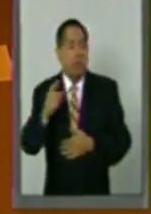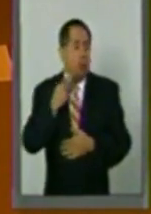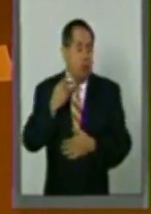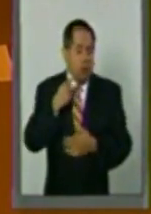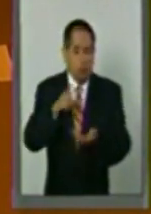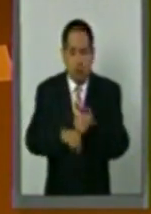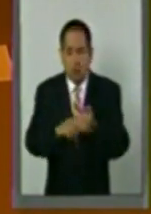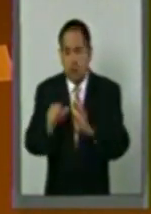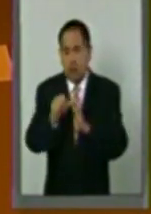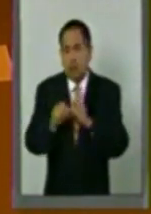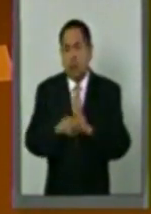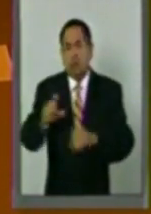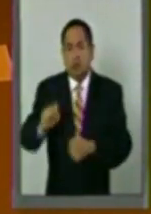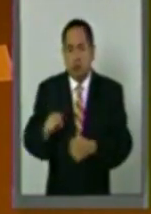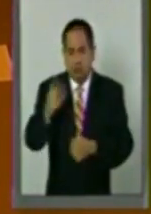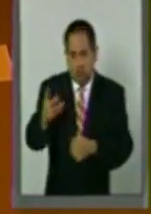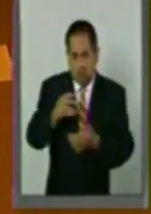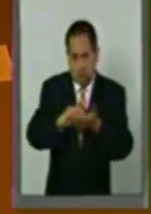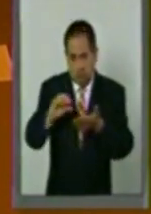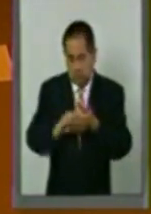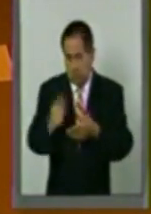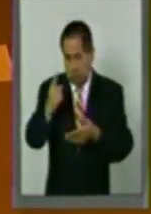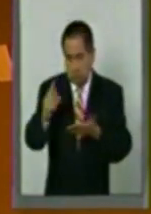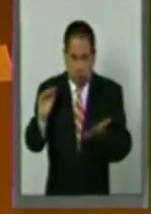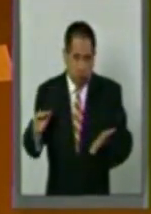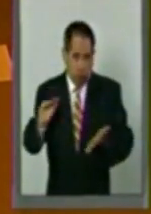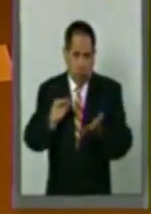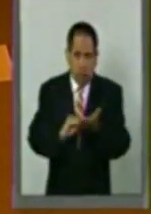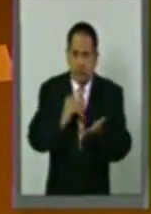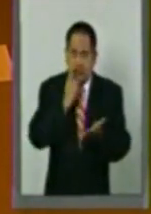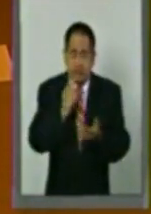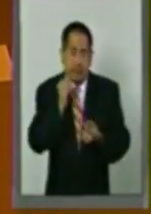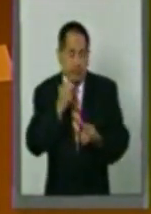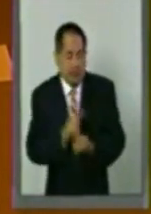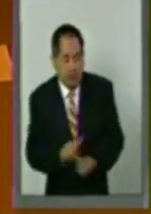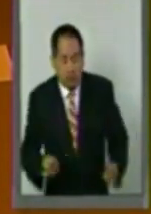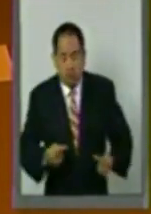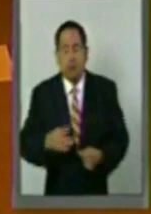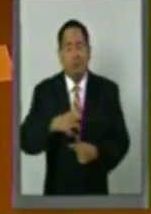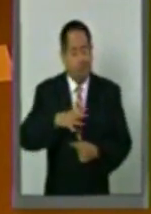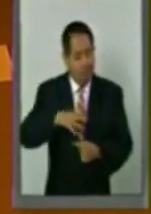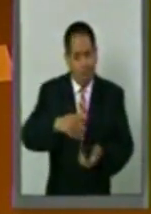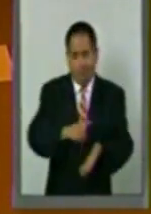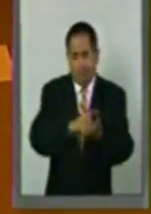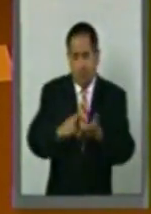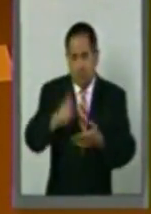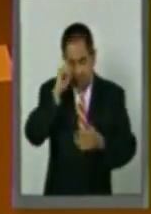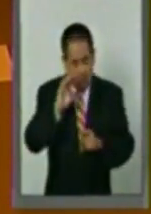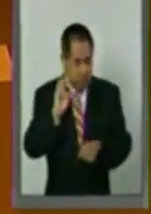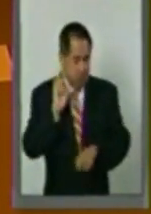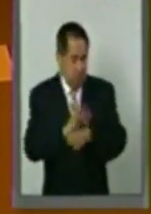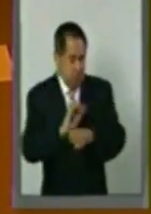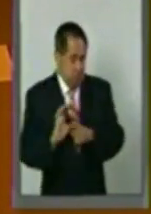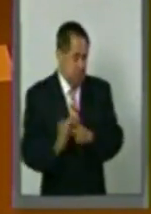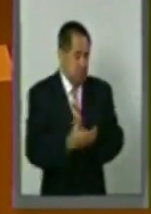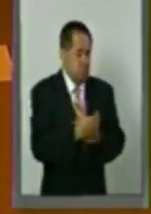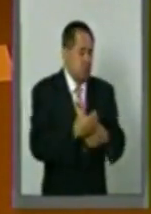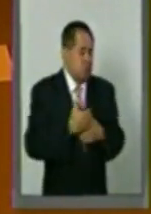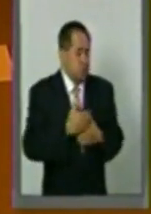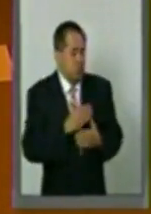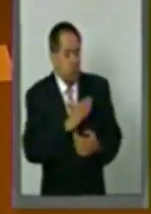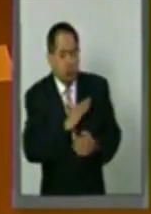su artículo 24, primer párrafo, que establece que los niños tienen derecho a que se proteja su condición de